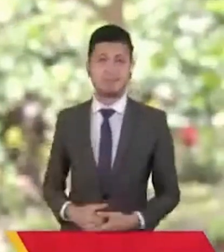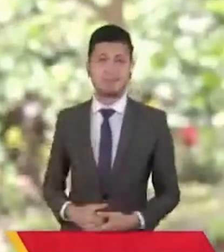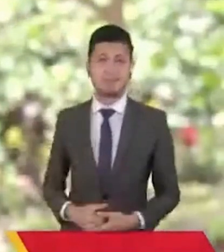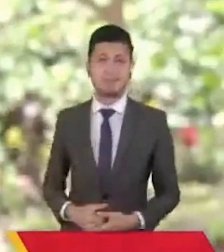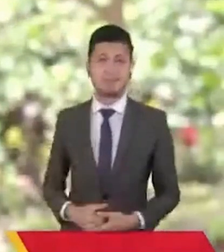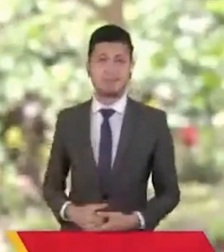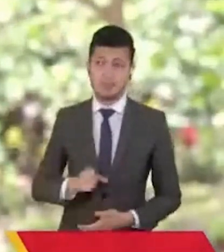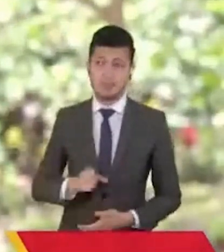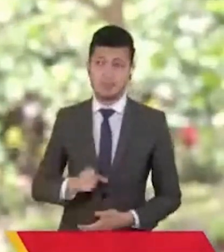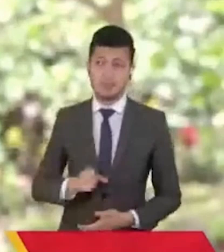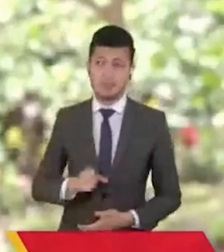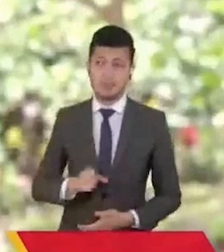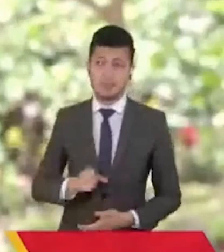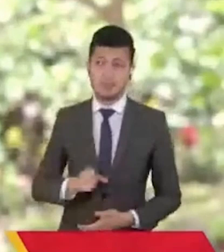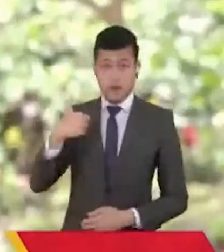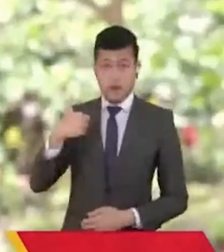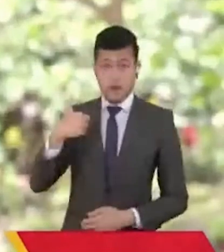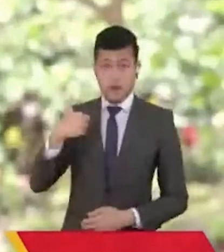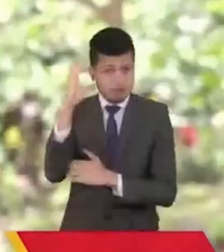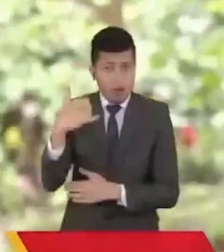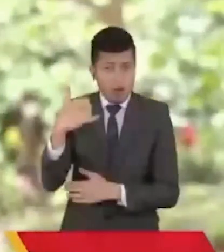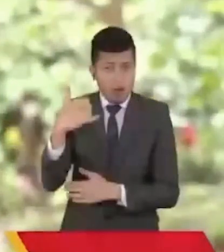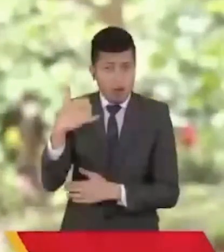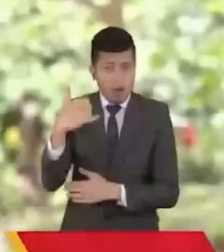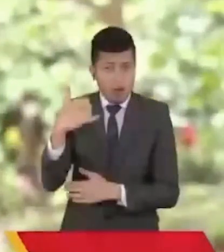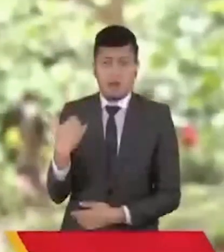usted es el presidente más joven de Colombia.